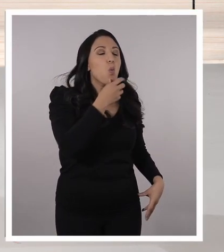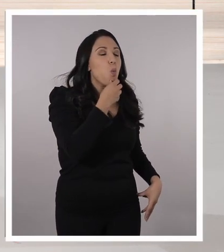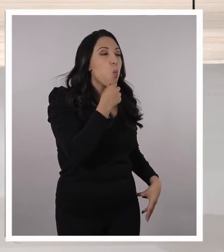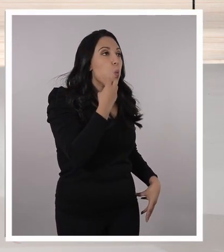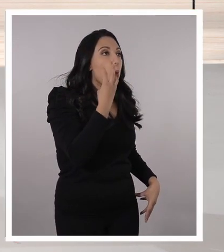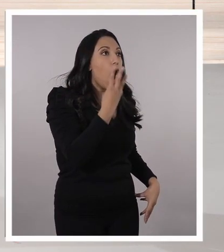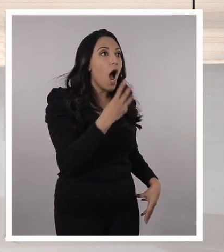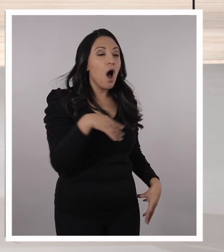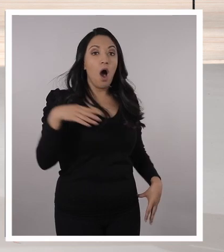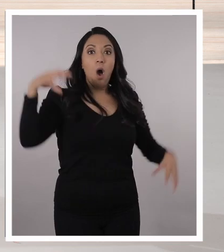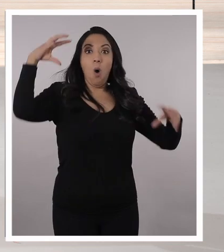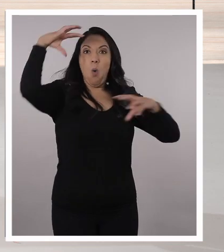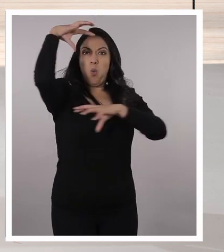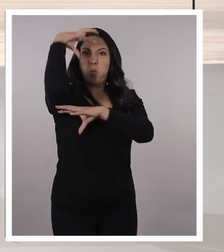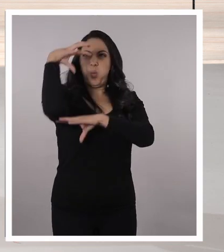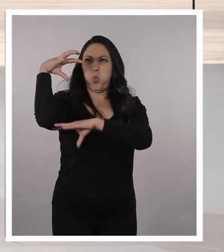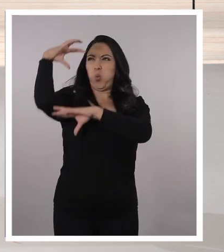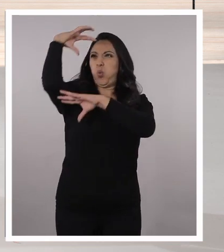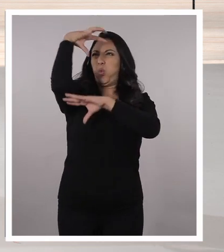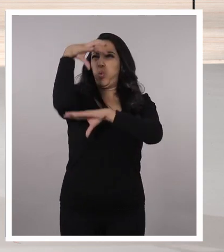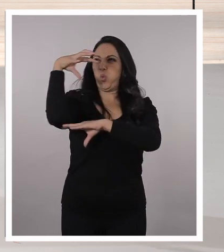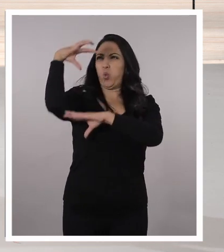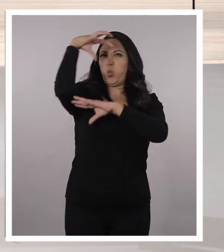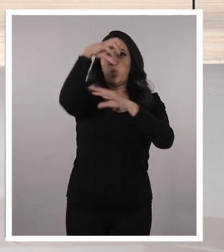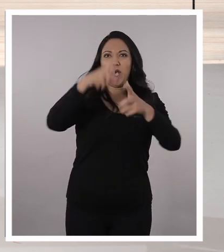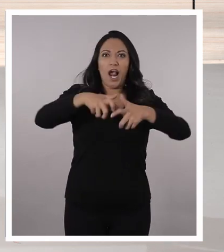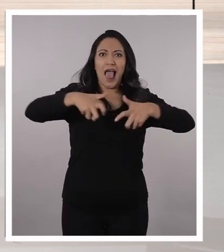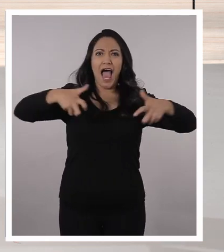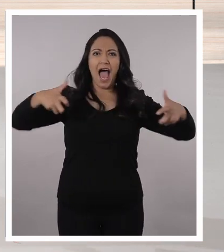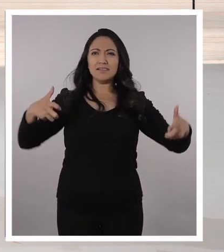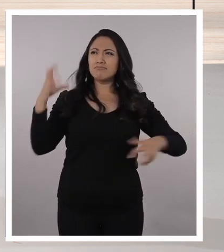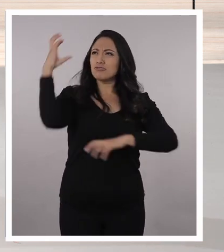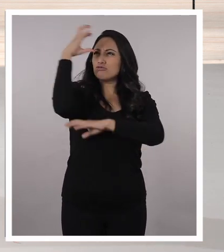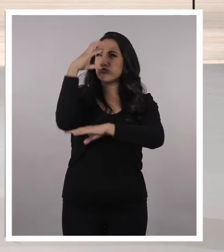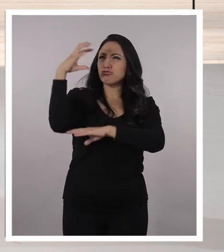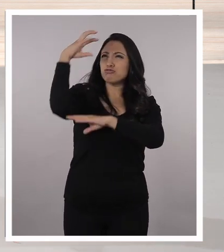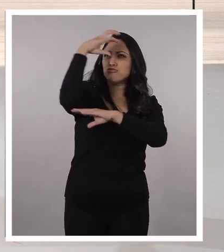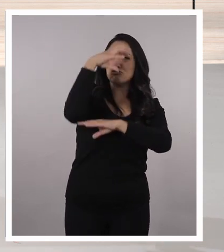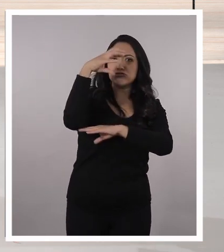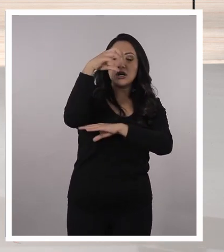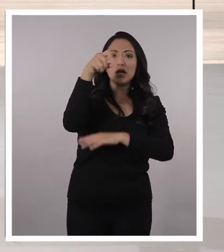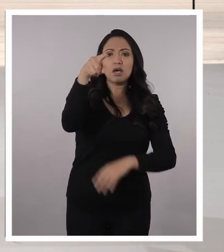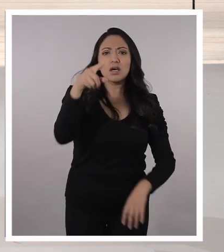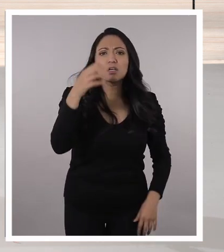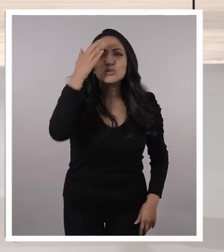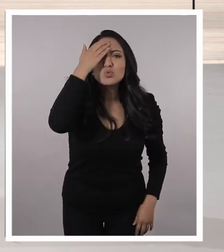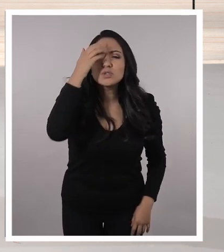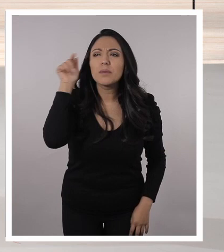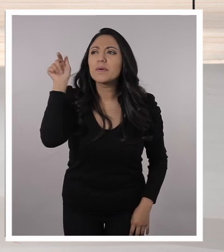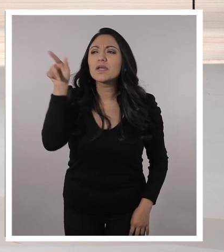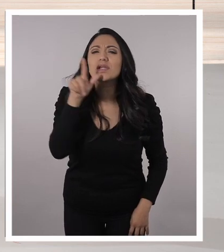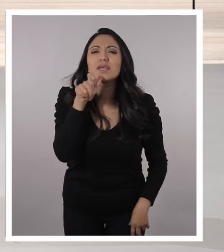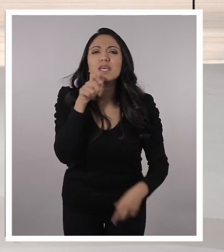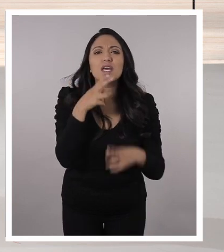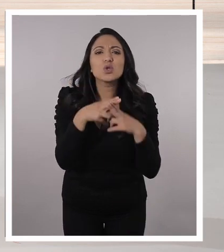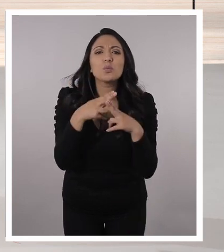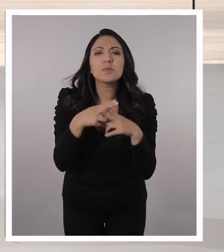Profe, es un dinosaurio gigantesco. Exacto, Nelly. Chicos y chicas, ¿qué opinan? ¿Saben de qué animal se